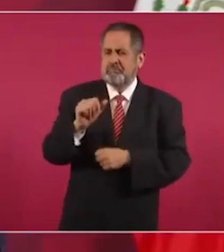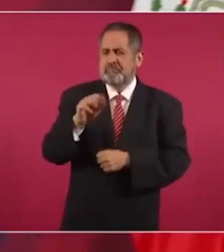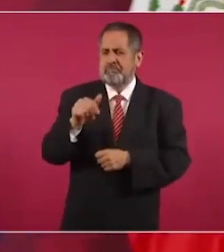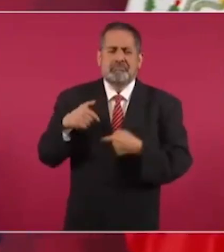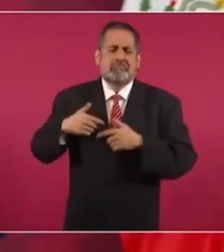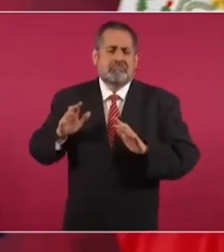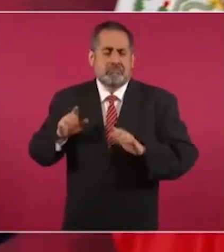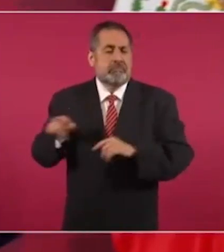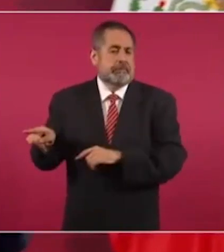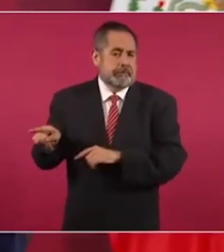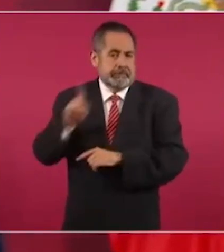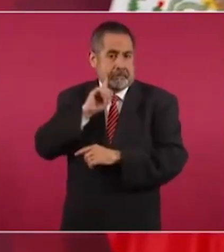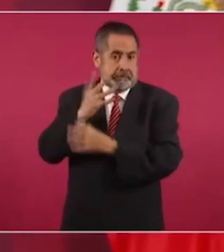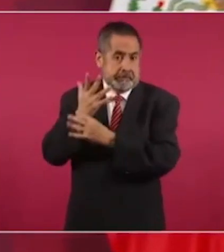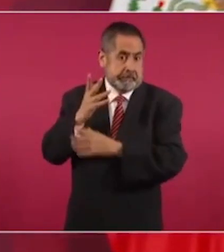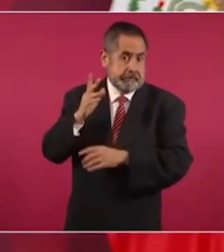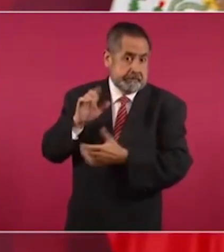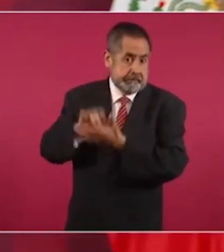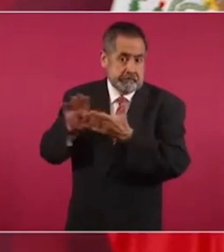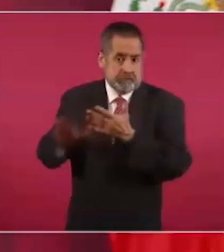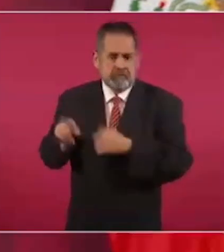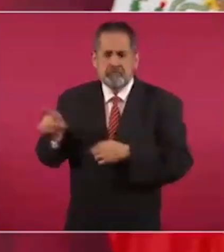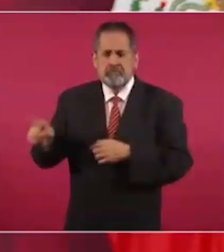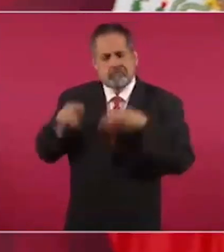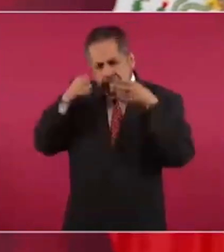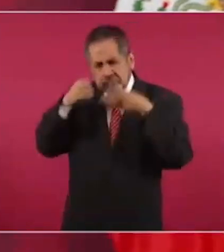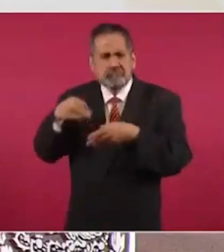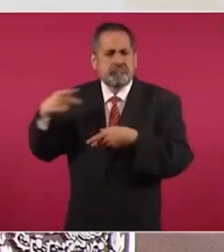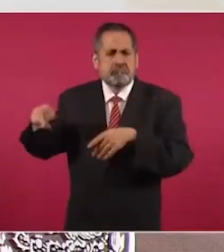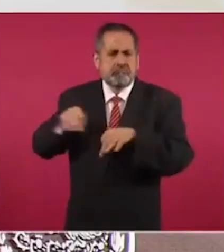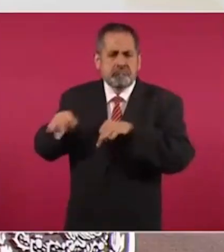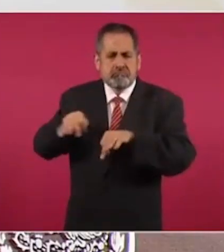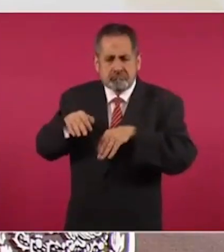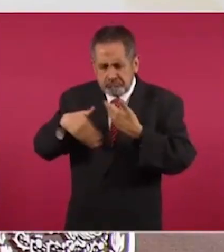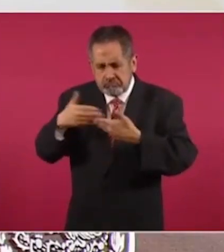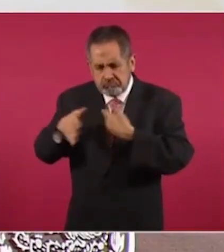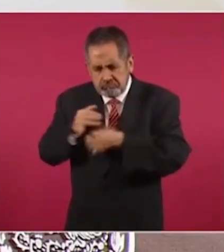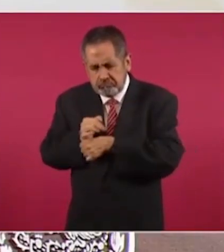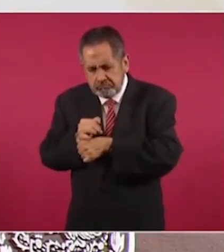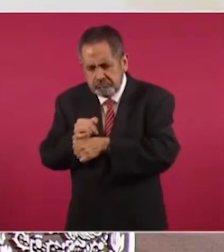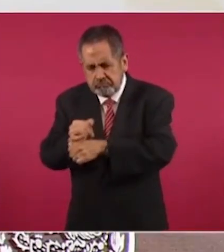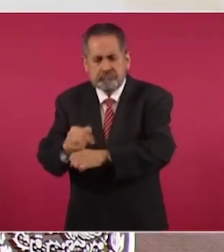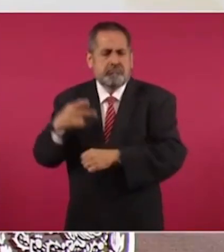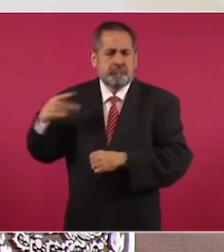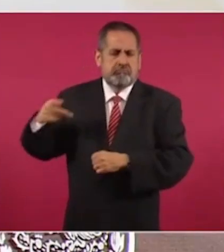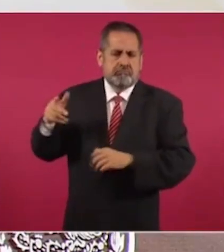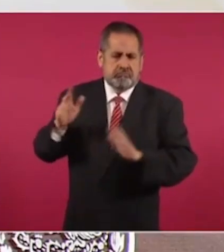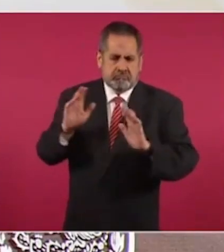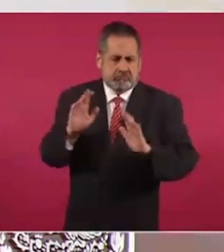y que se iba a seguir dedicando a su trabajo como investigadora,